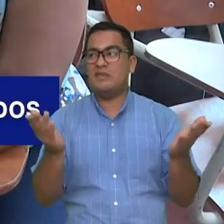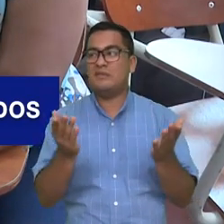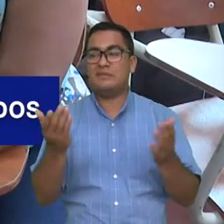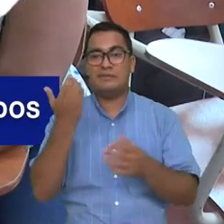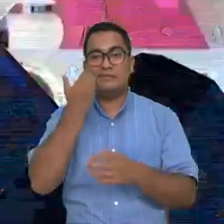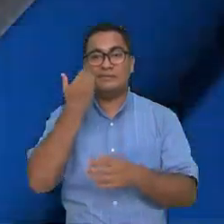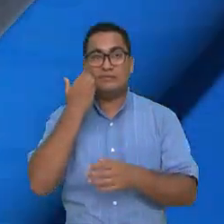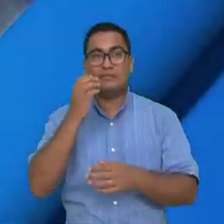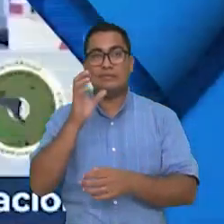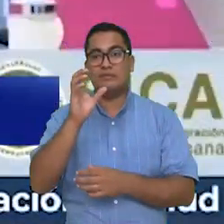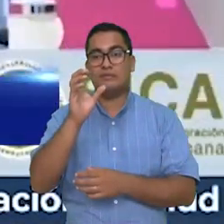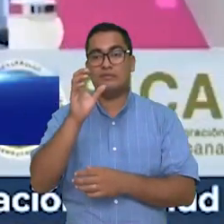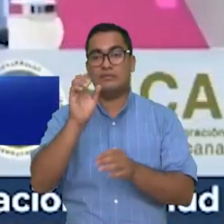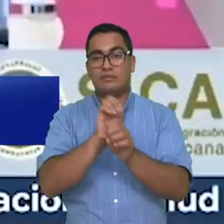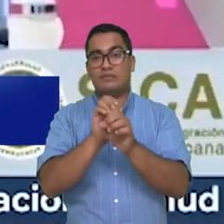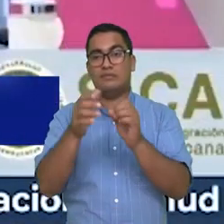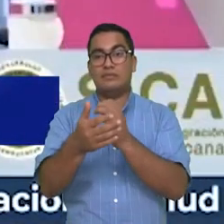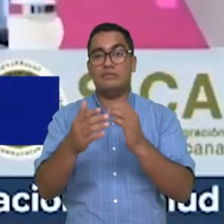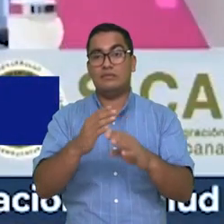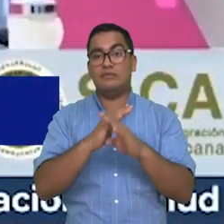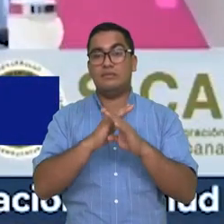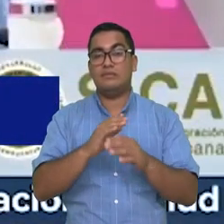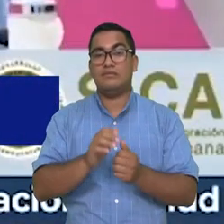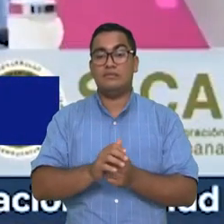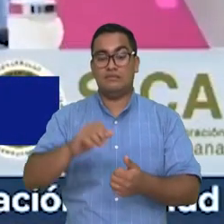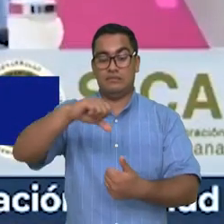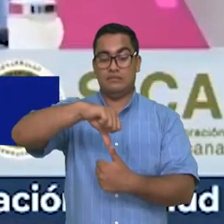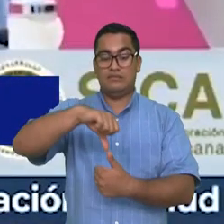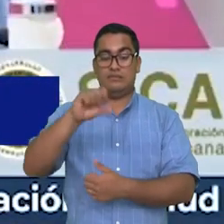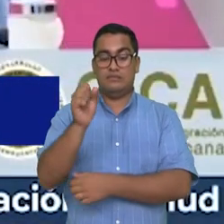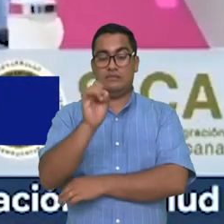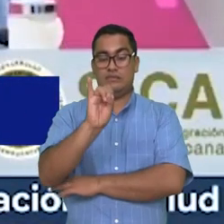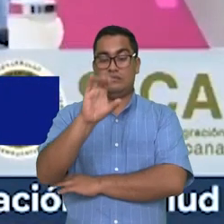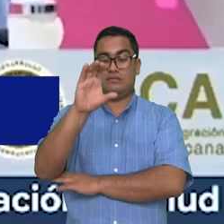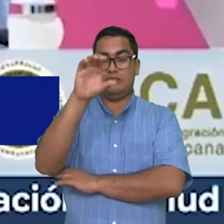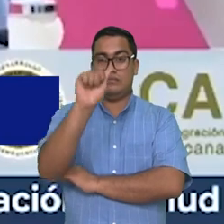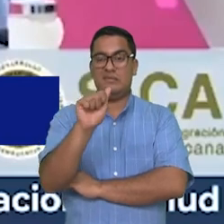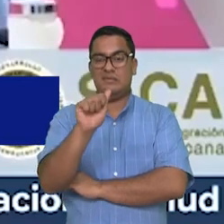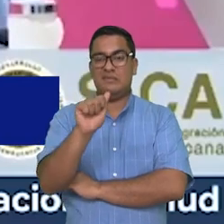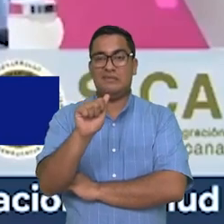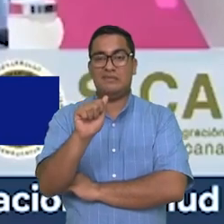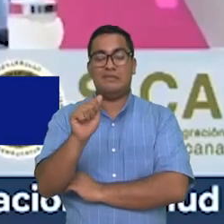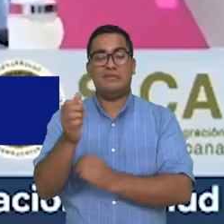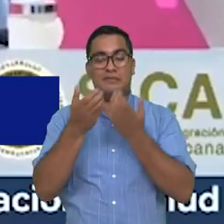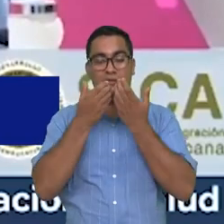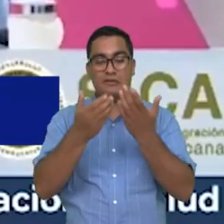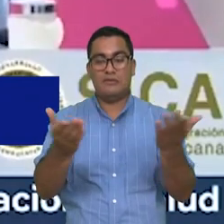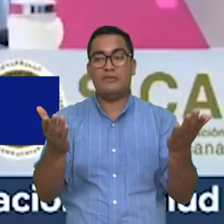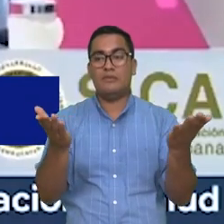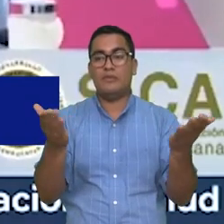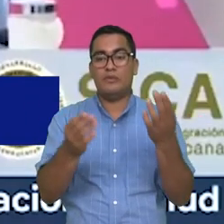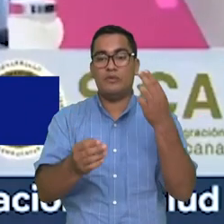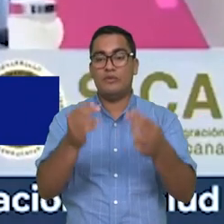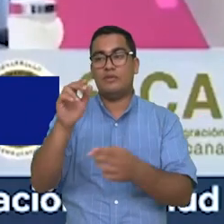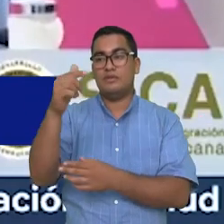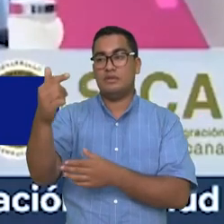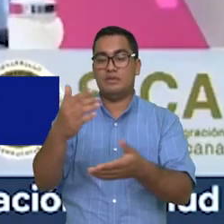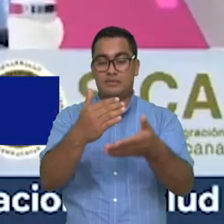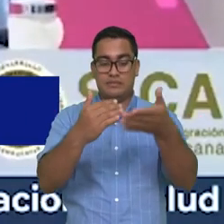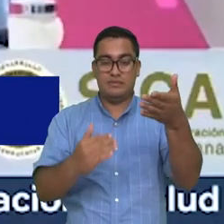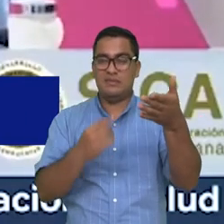el coronavirus. Sistema de Integración Centroamericano emite informe número 7,